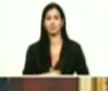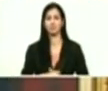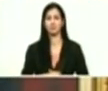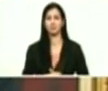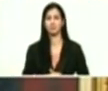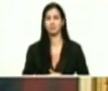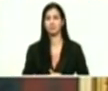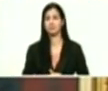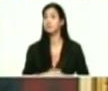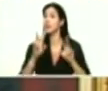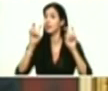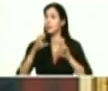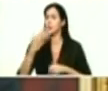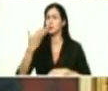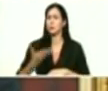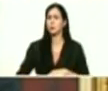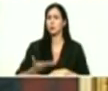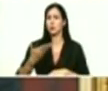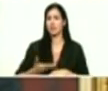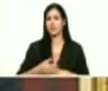es un tema importante